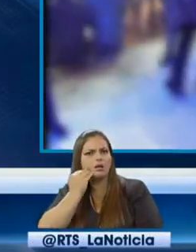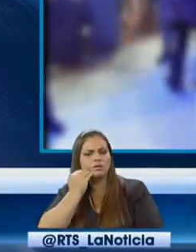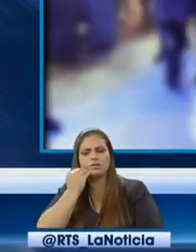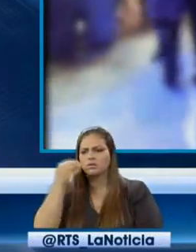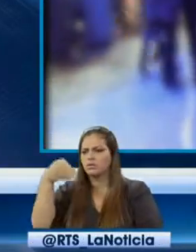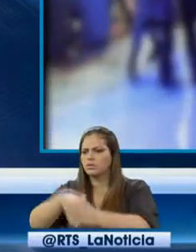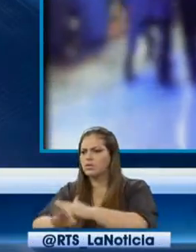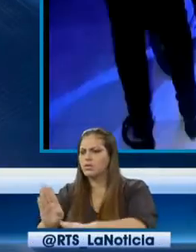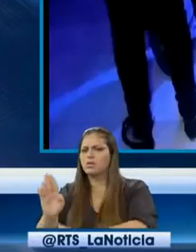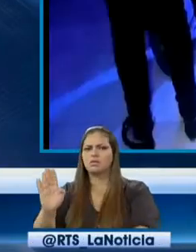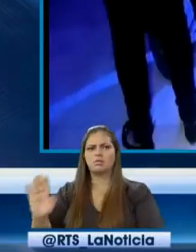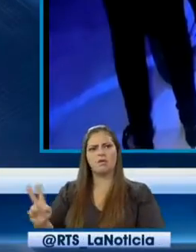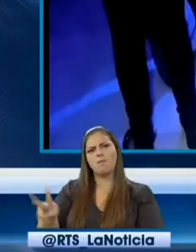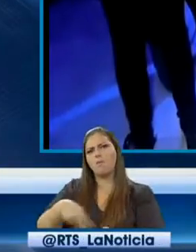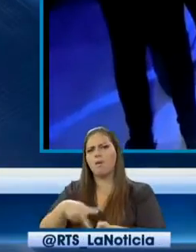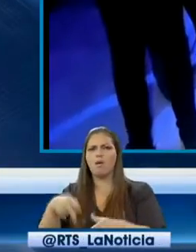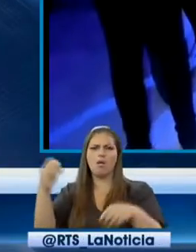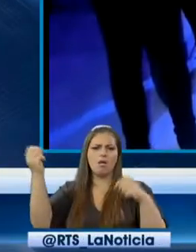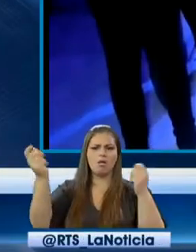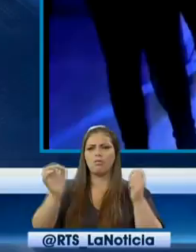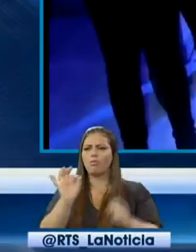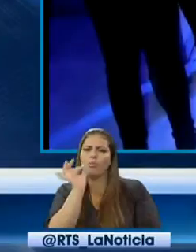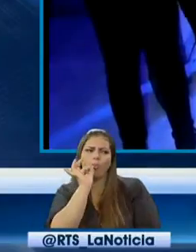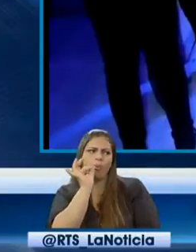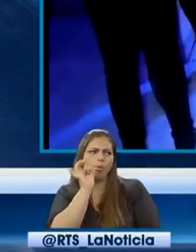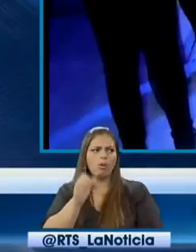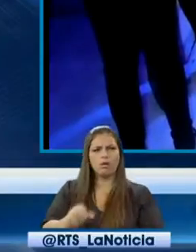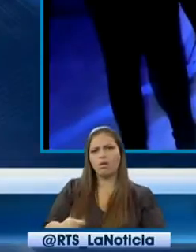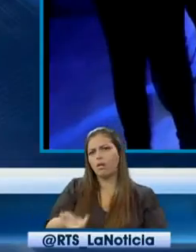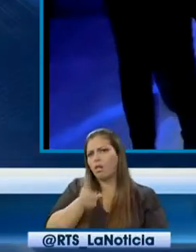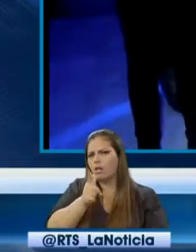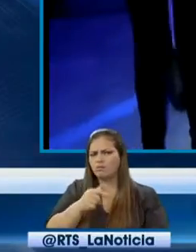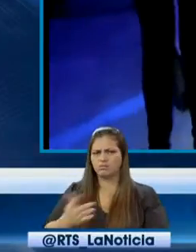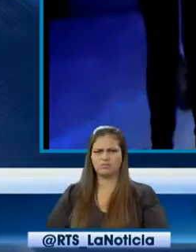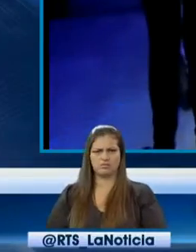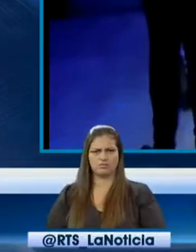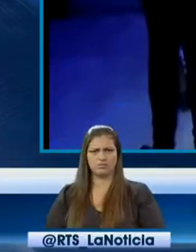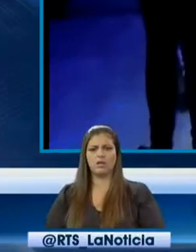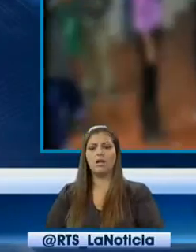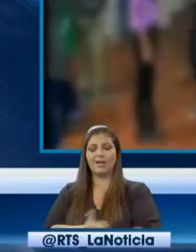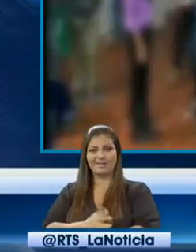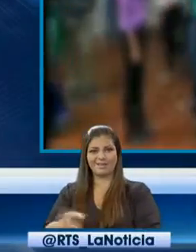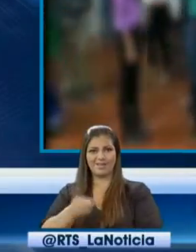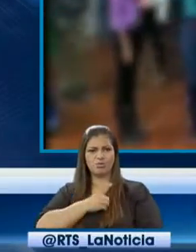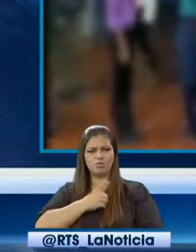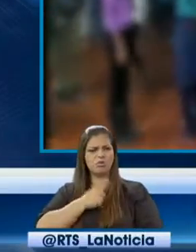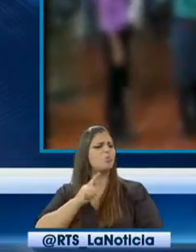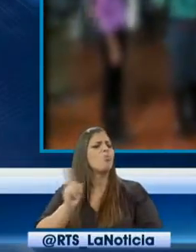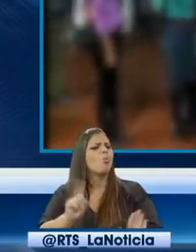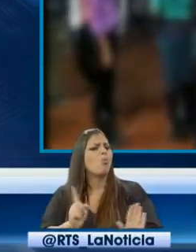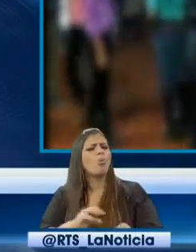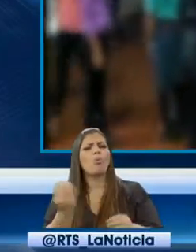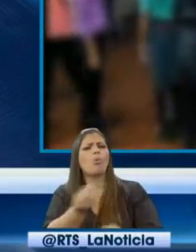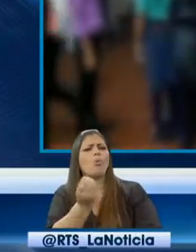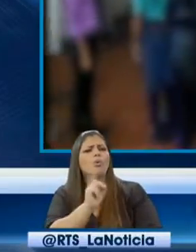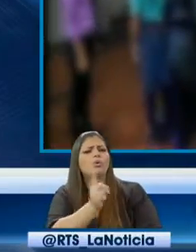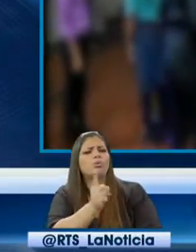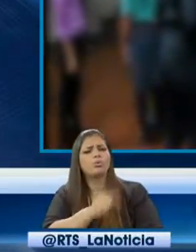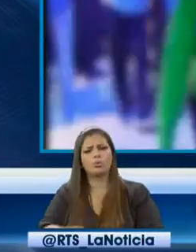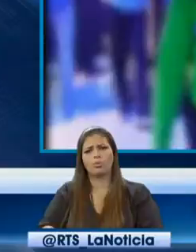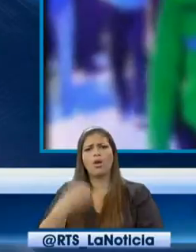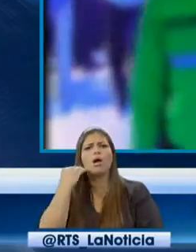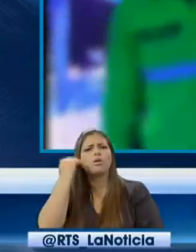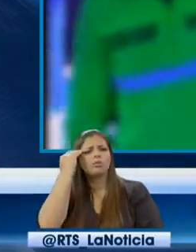no. Solo los adultos, a los mayores le vendía. ¿Y qué crees que hacían los mayores? No le iban a dar a los menores.